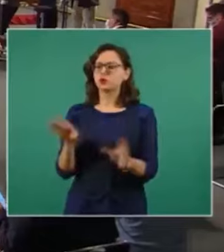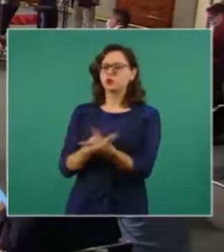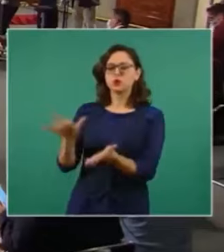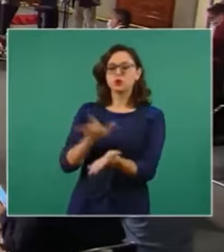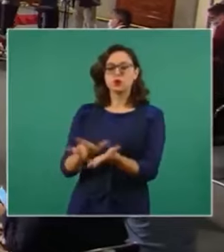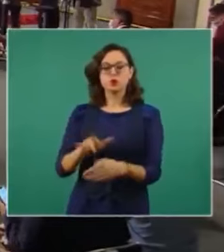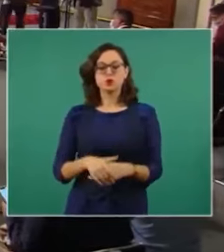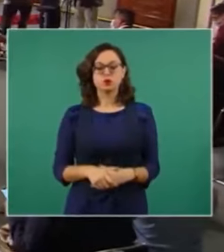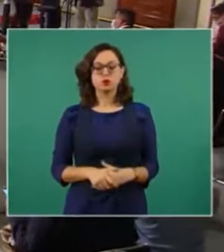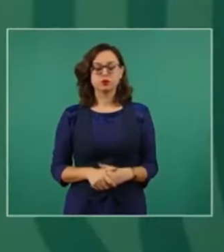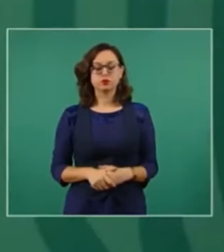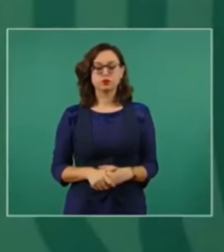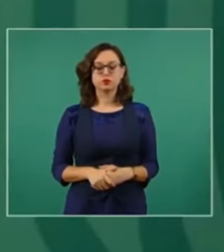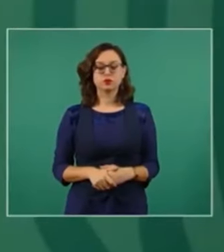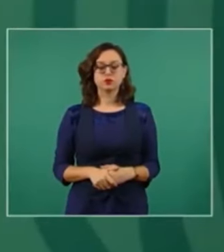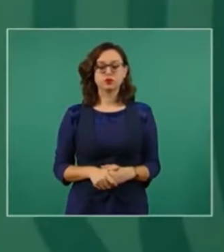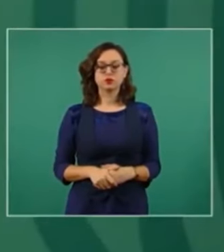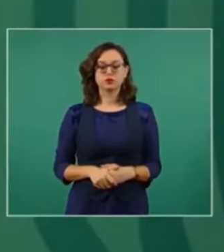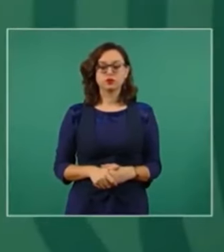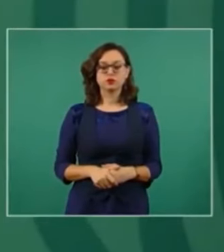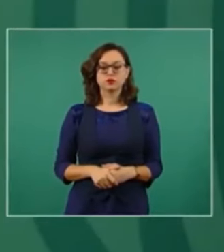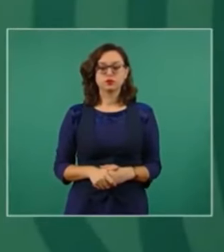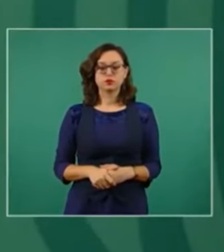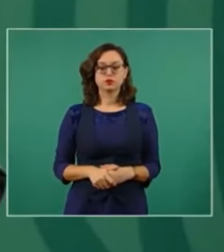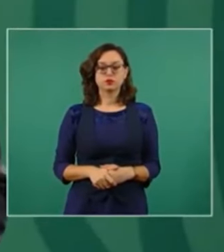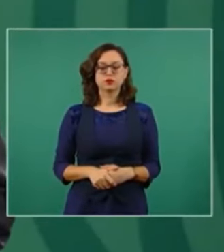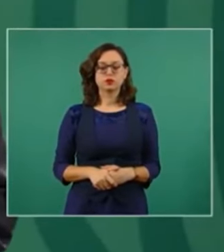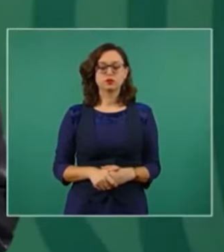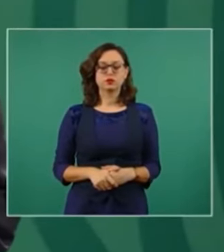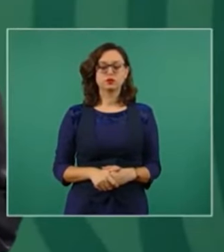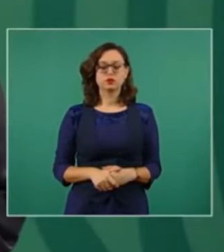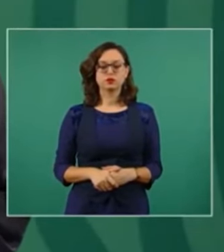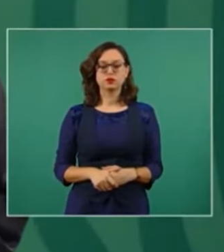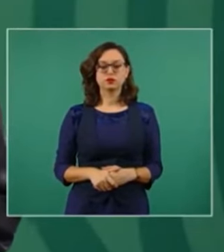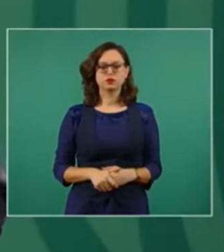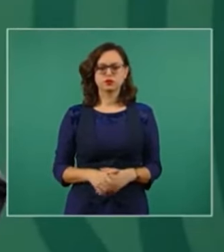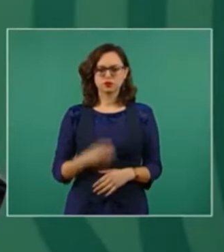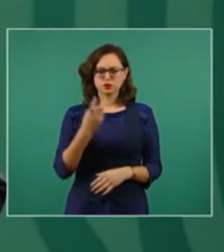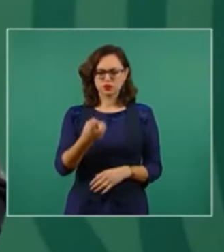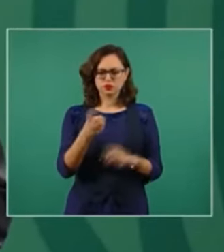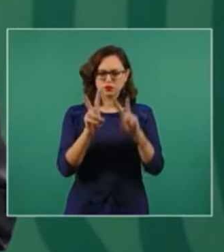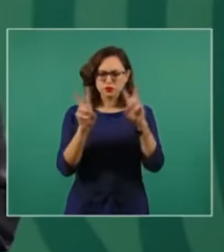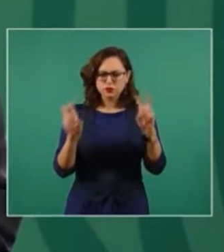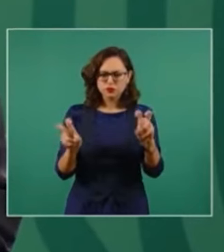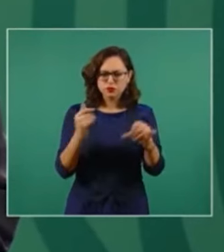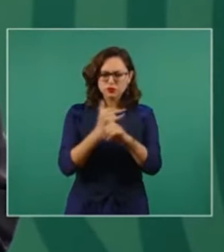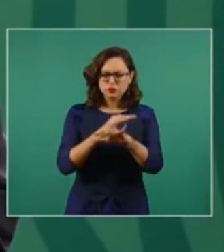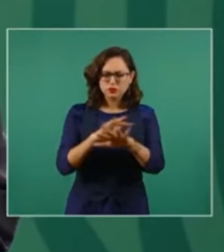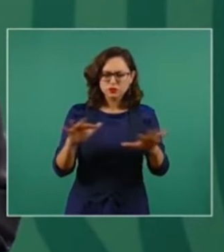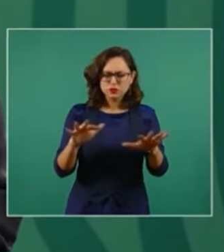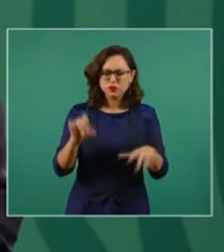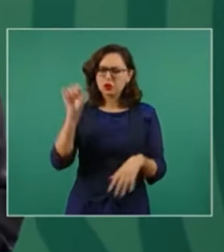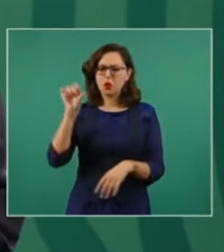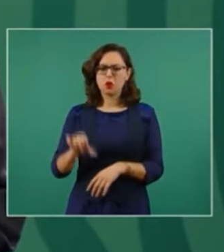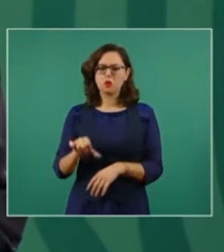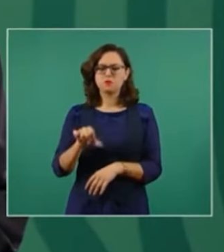un cargo de elección popular y 14 familiares han sido asesinados, de los cuales 28 podían tener participación